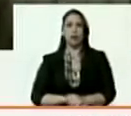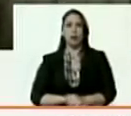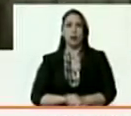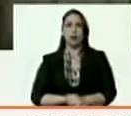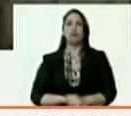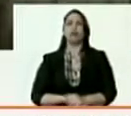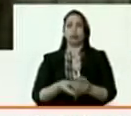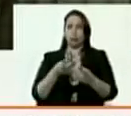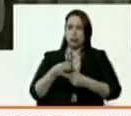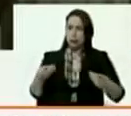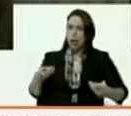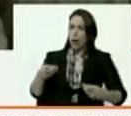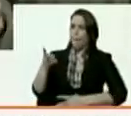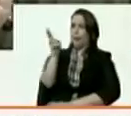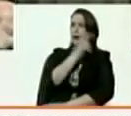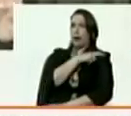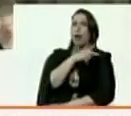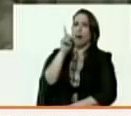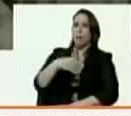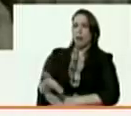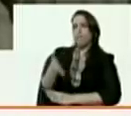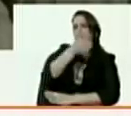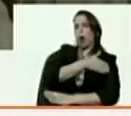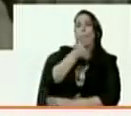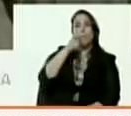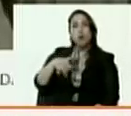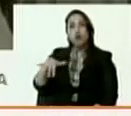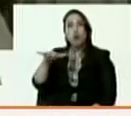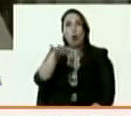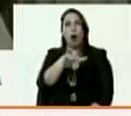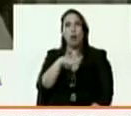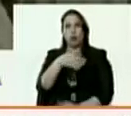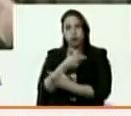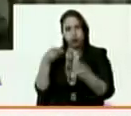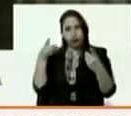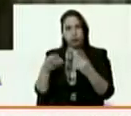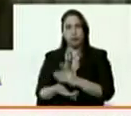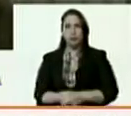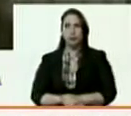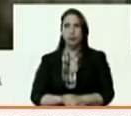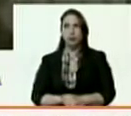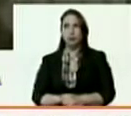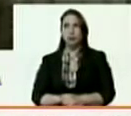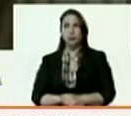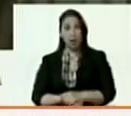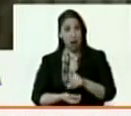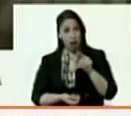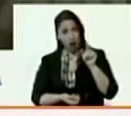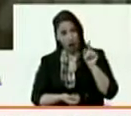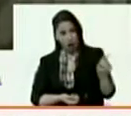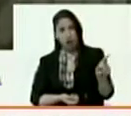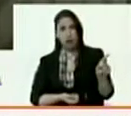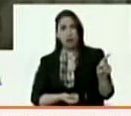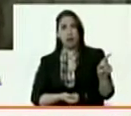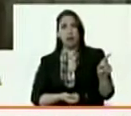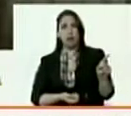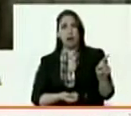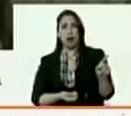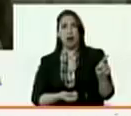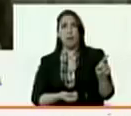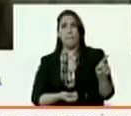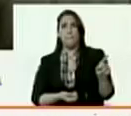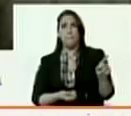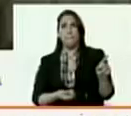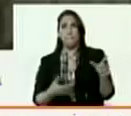y detrás de ese general un pueblo digno, un pueblo digno. Allí estaban presos,